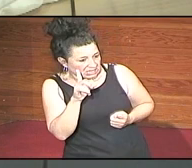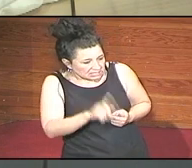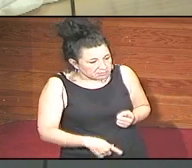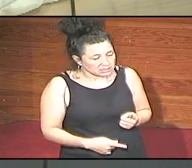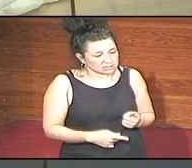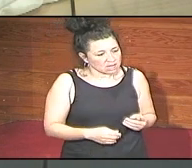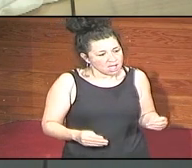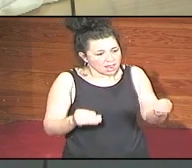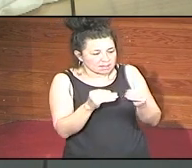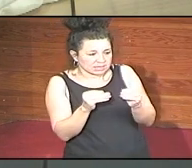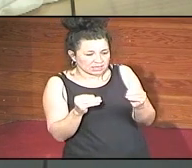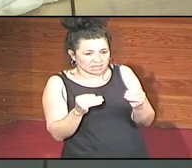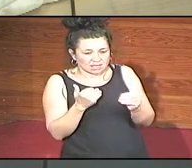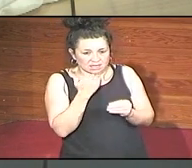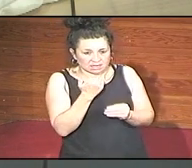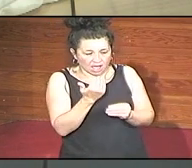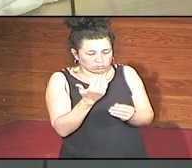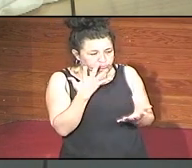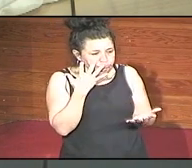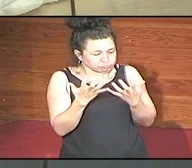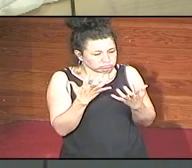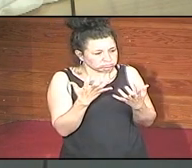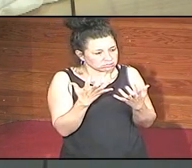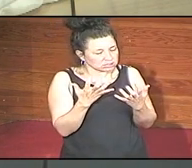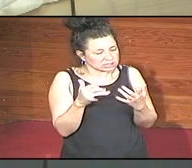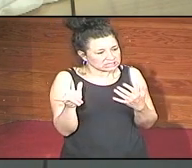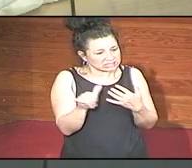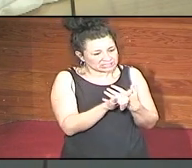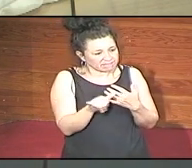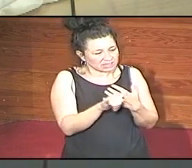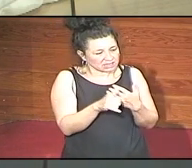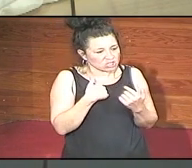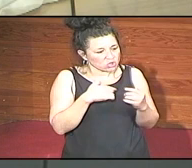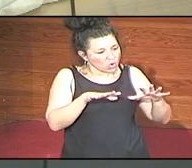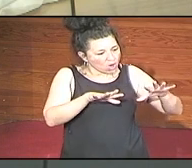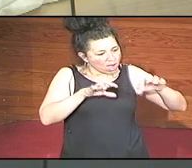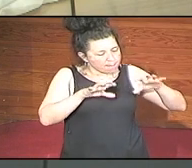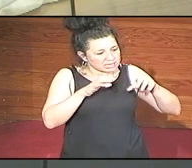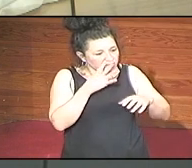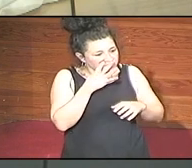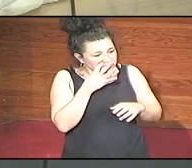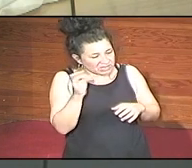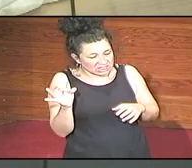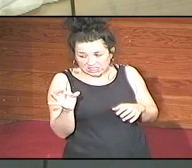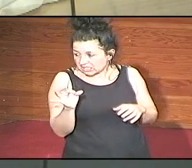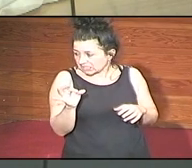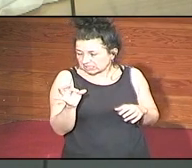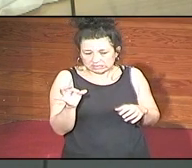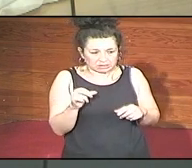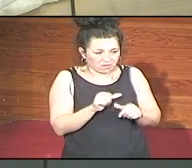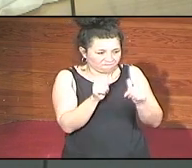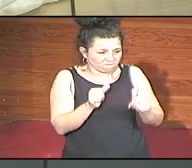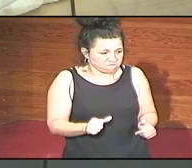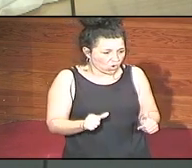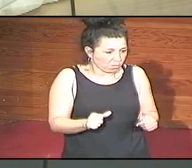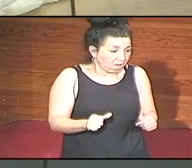a mí y sí que es algo que notó mucho la diferencia serio aprendido el francés de manera muy chabacana en